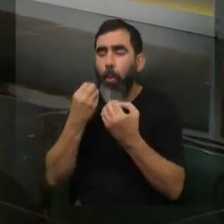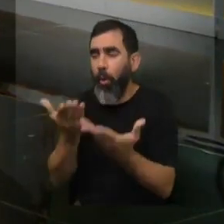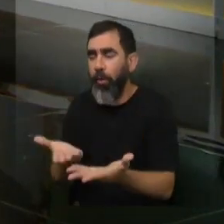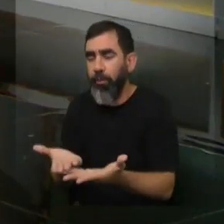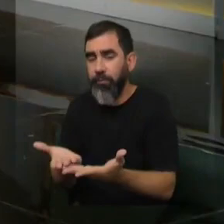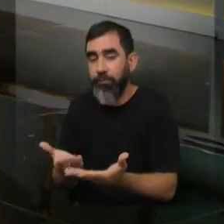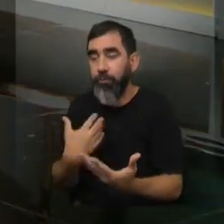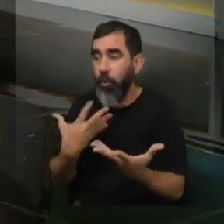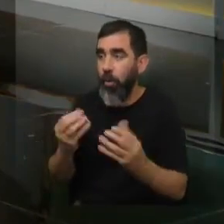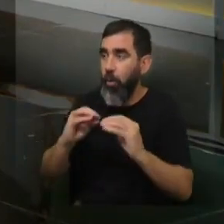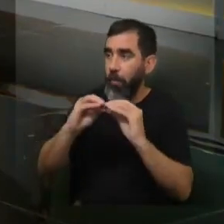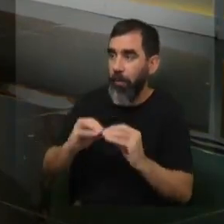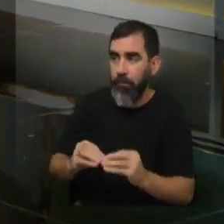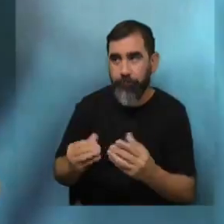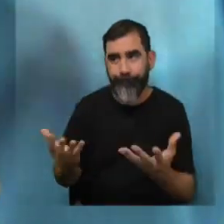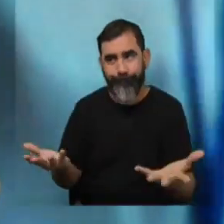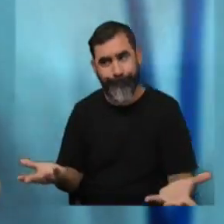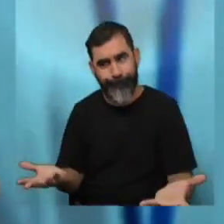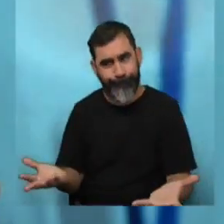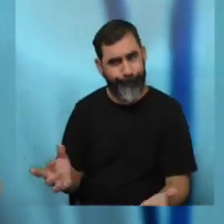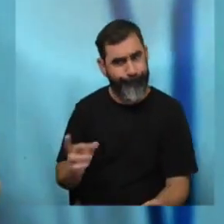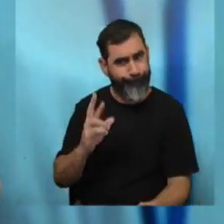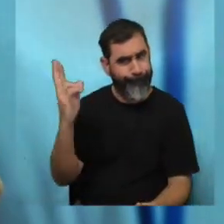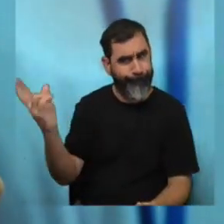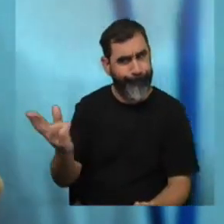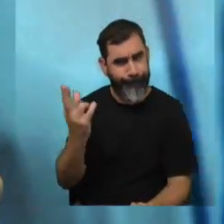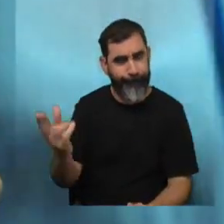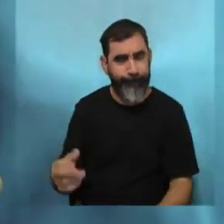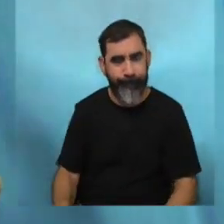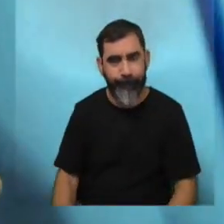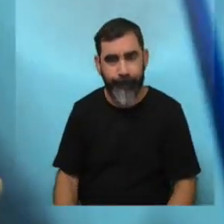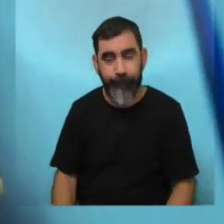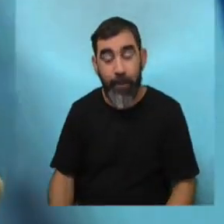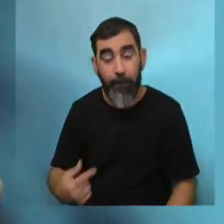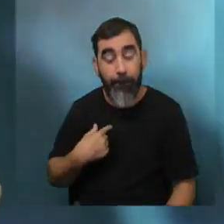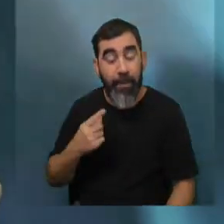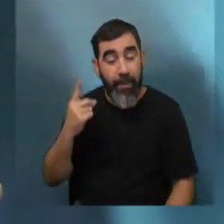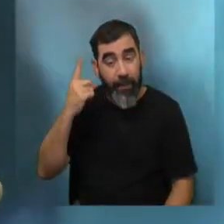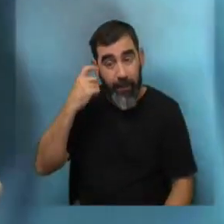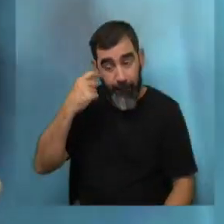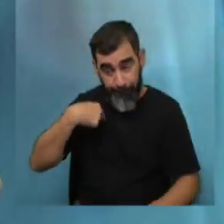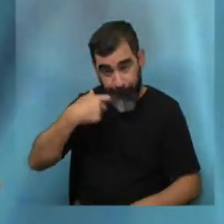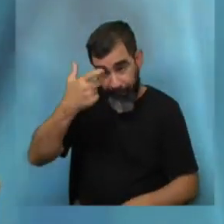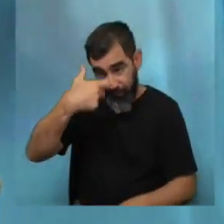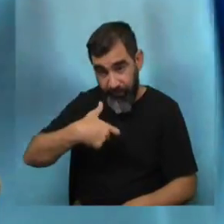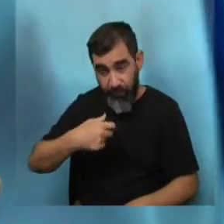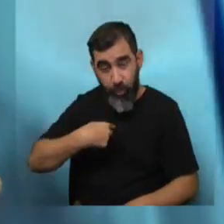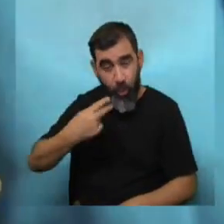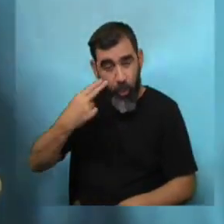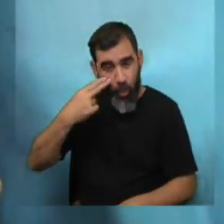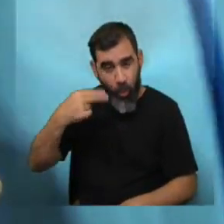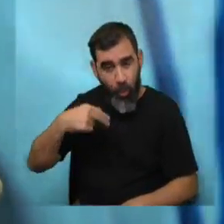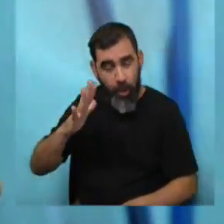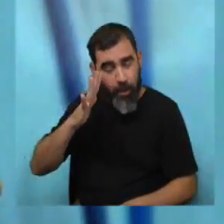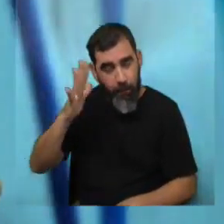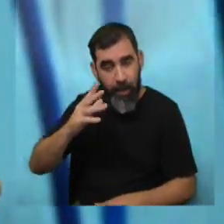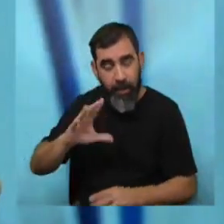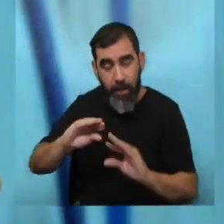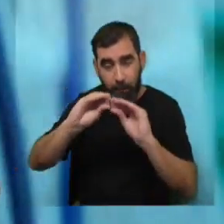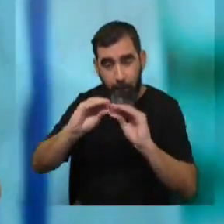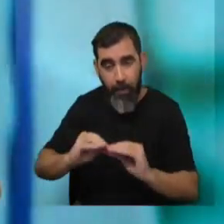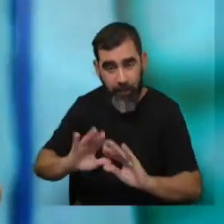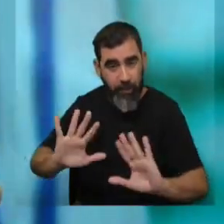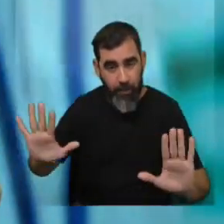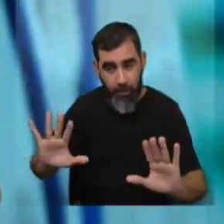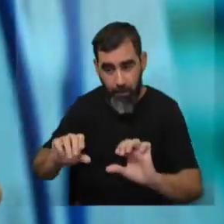dice, quiero ser matemático y ya te miran. Puedo contar tal vez mi experiencia personal. Yo nunca imaginé que iba a terminar matemáticos, no,